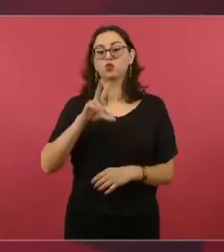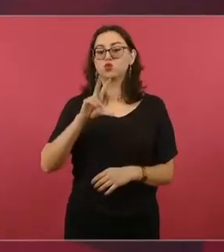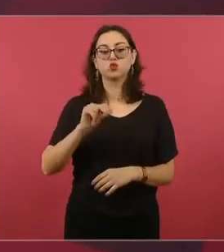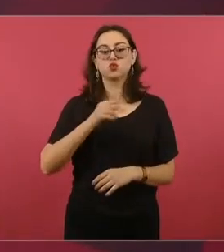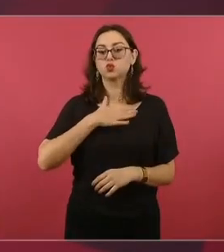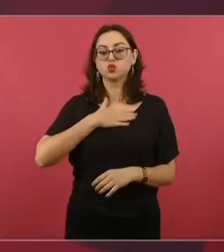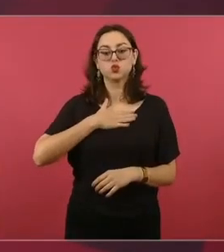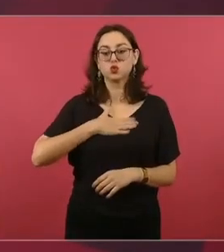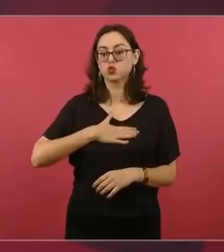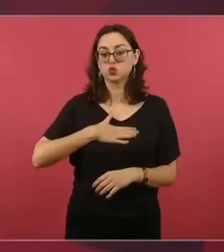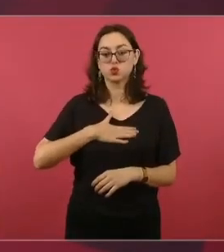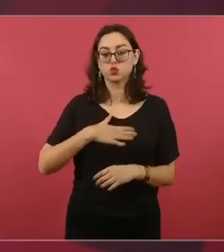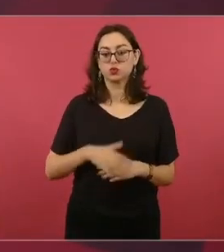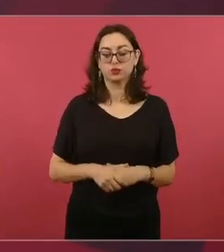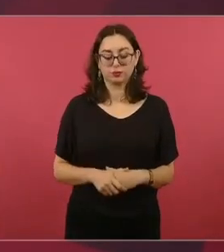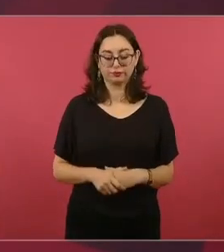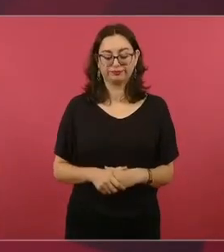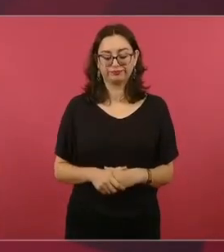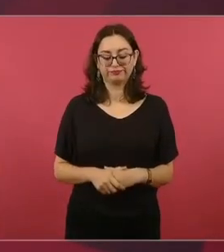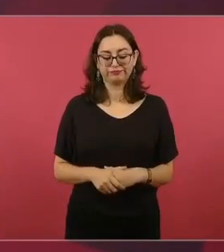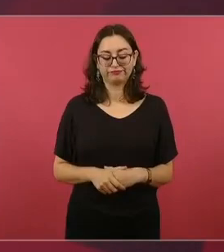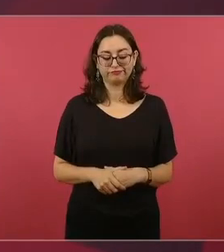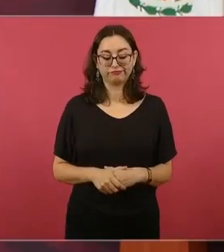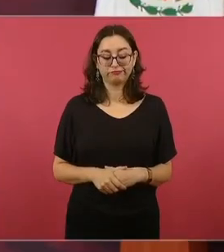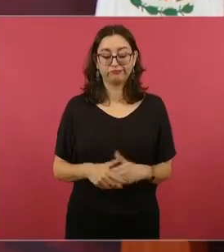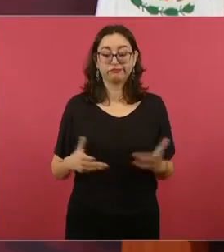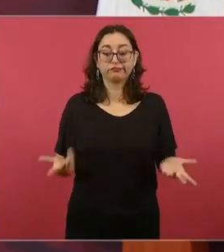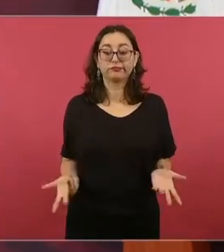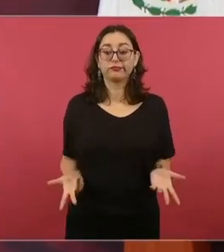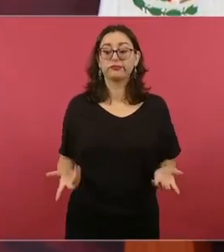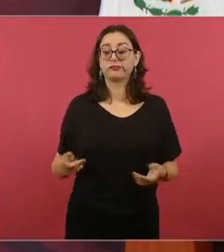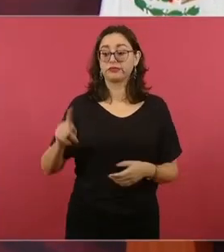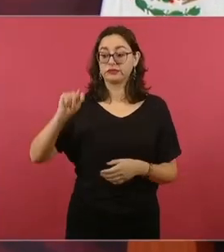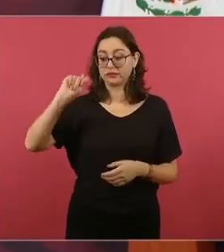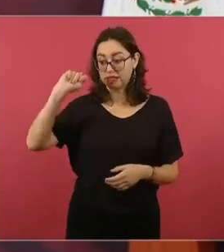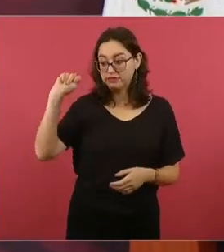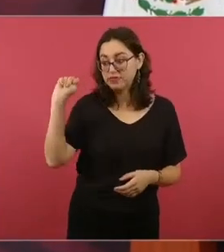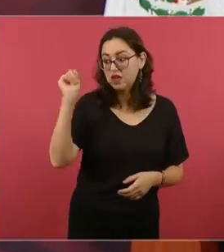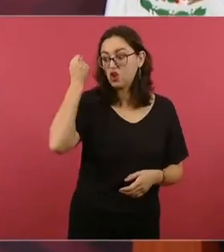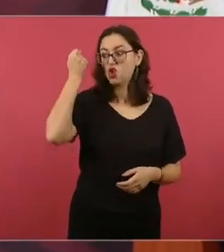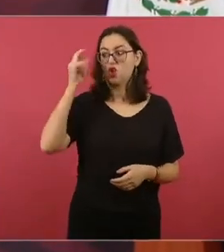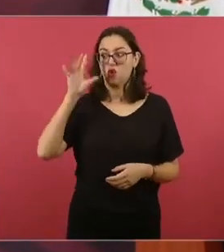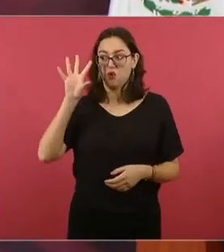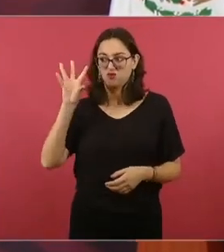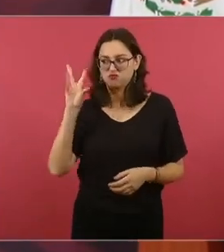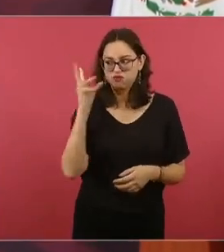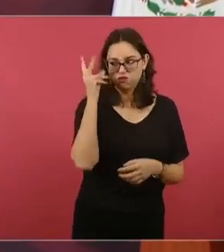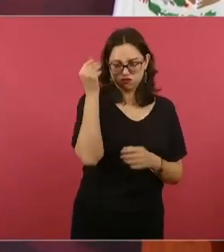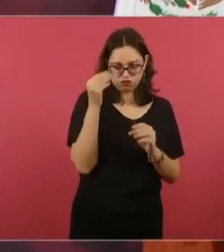La tecnología más avanzada se usa para lo bélico.